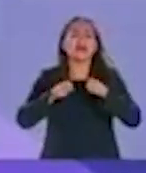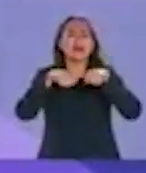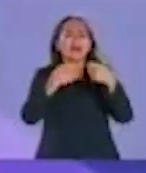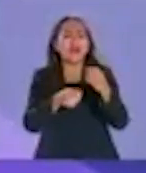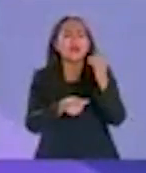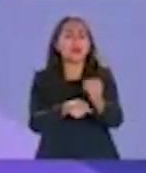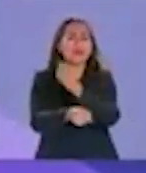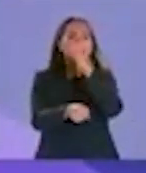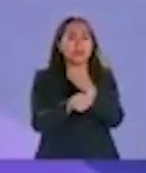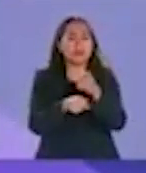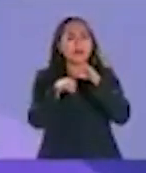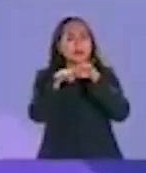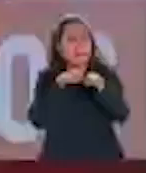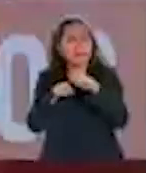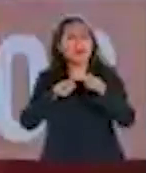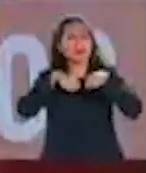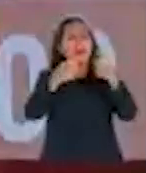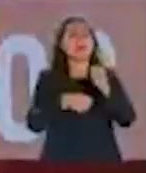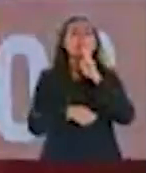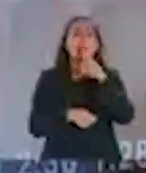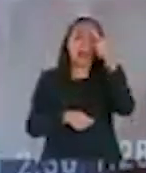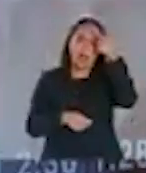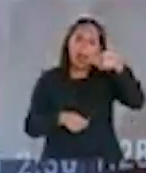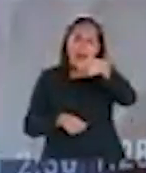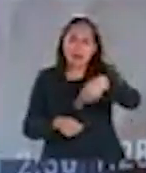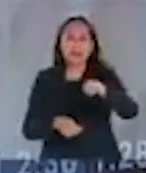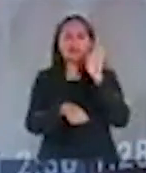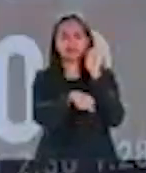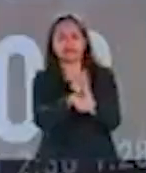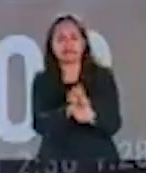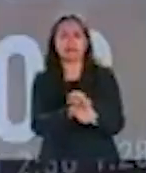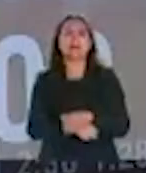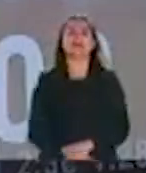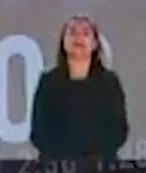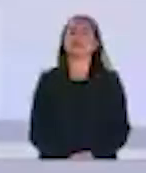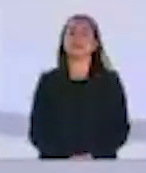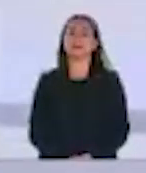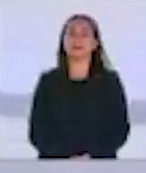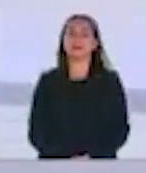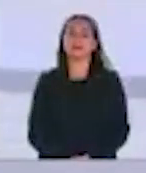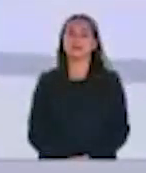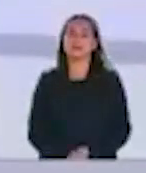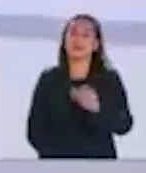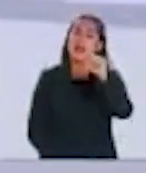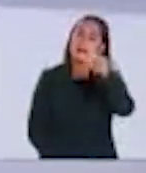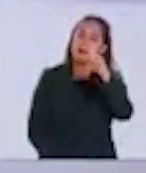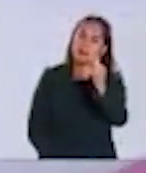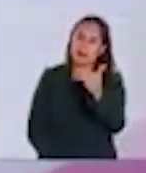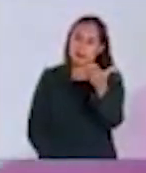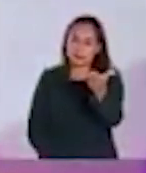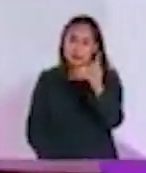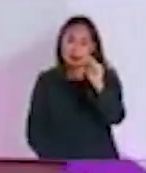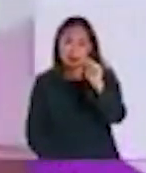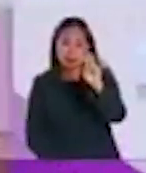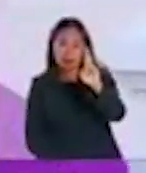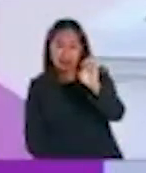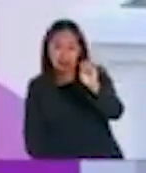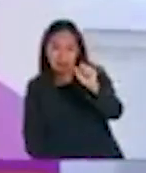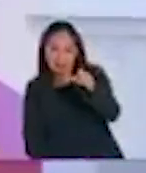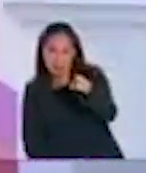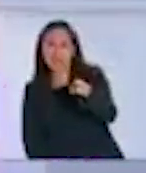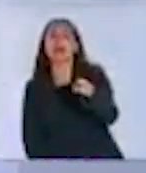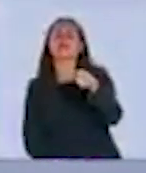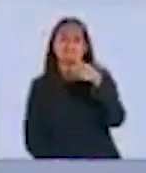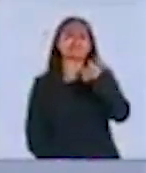mejores para gracias a la toalla eur tienes toda la razón theresa nosotros no vamos a tener autoridad